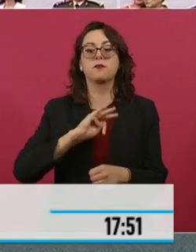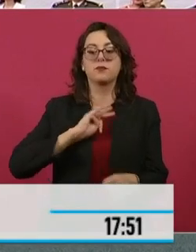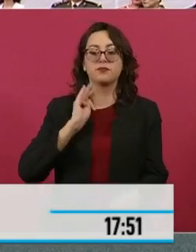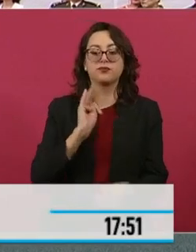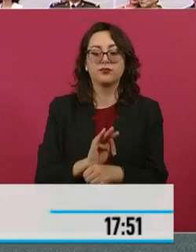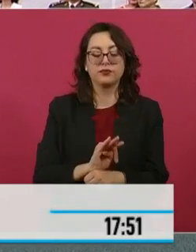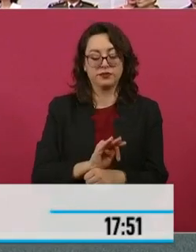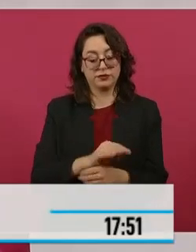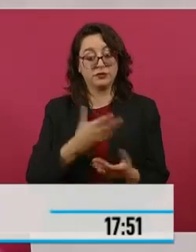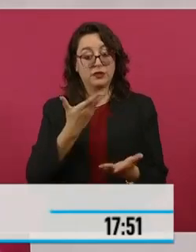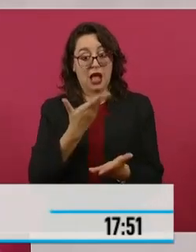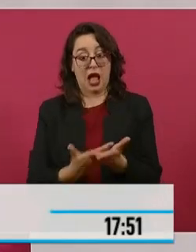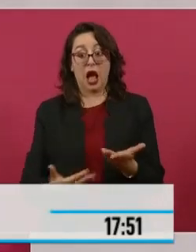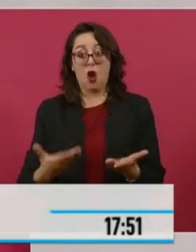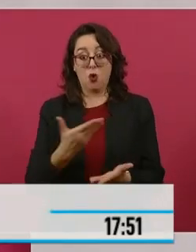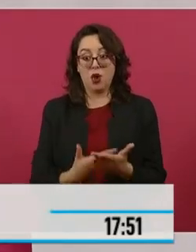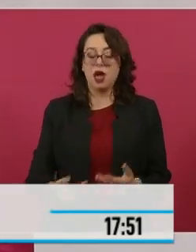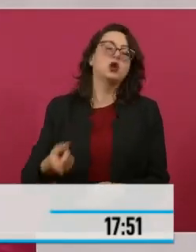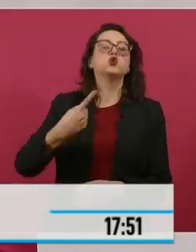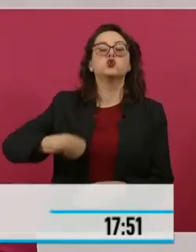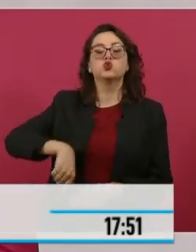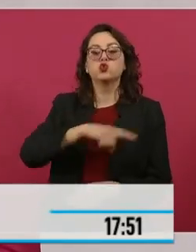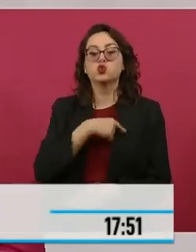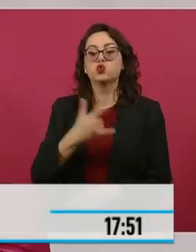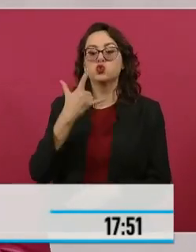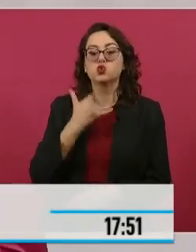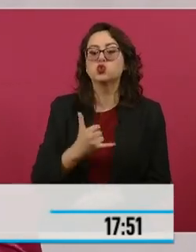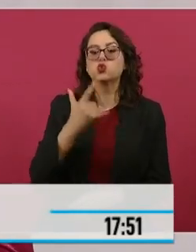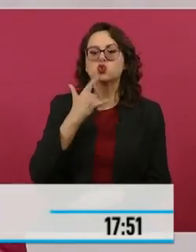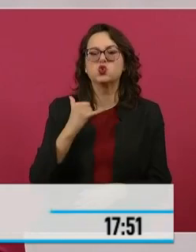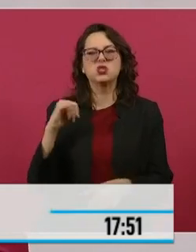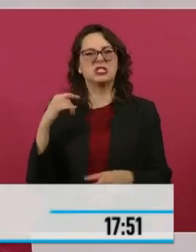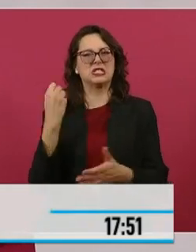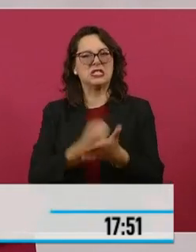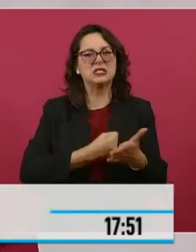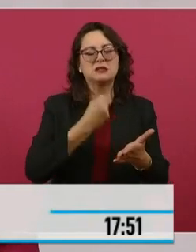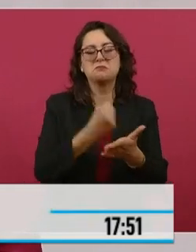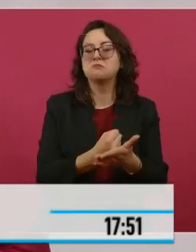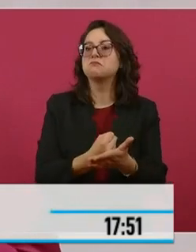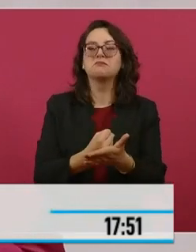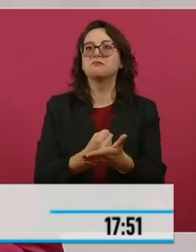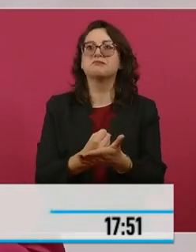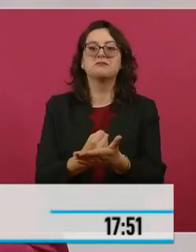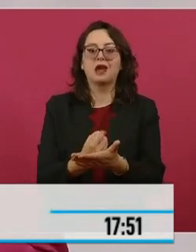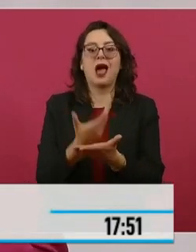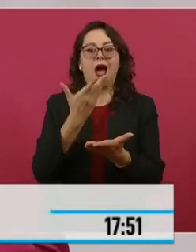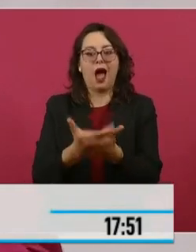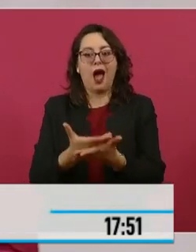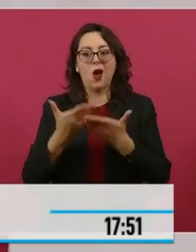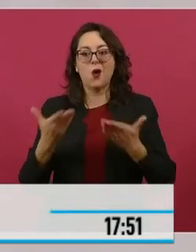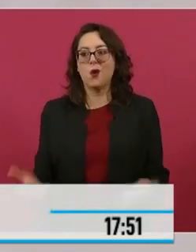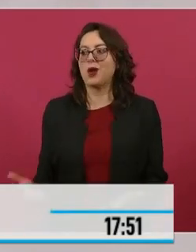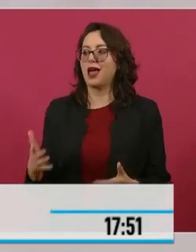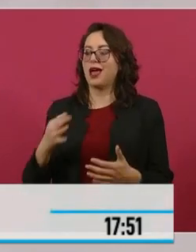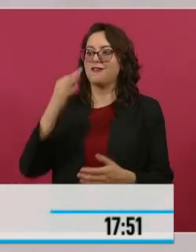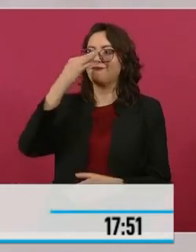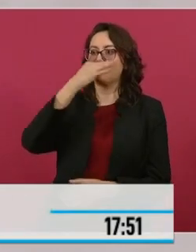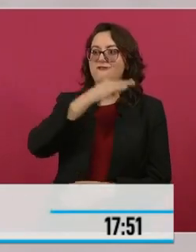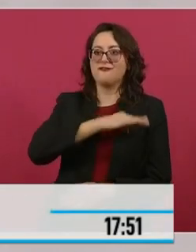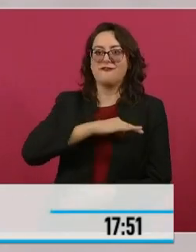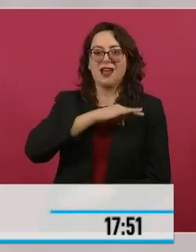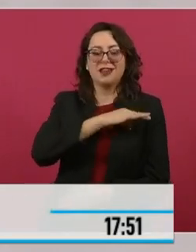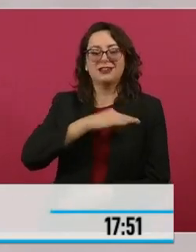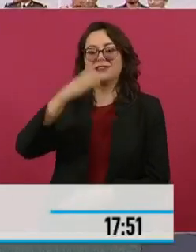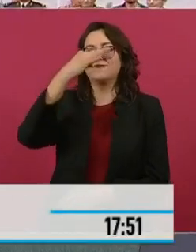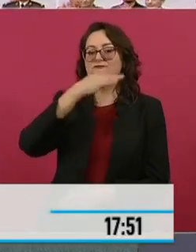la resistencia, sino celebrando el quinto año de la victoria de nuestro presidente, licenciado Andrés Manuel López